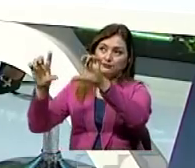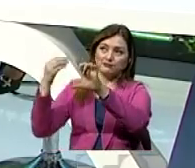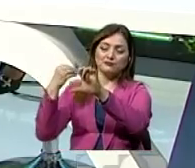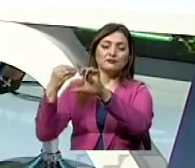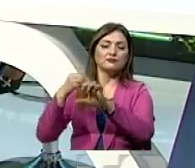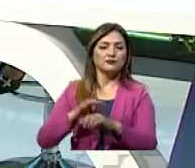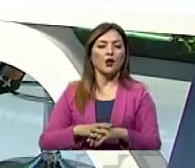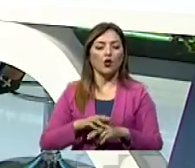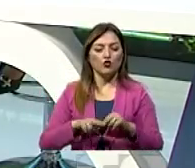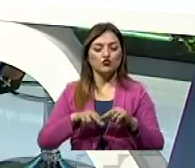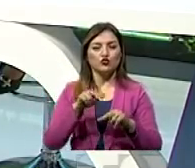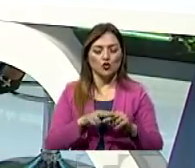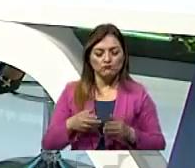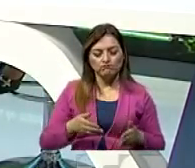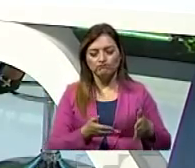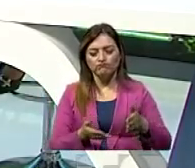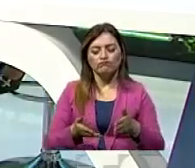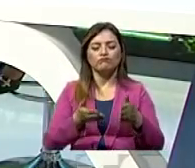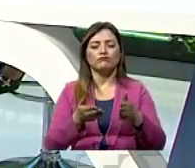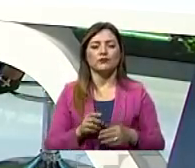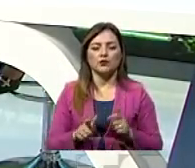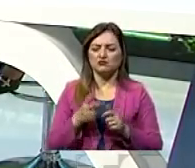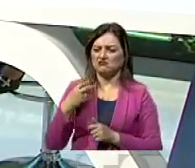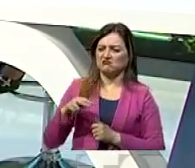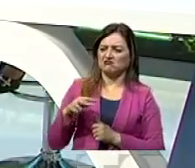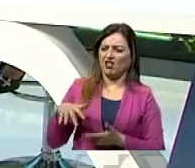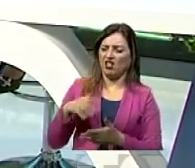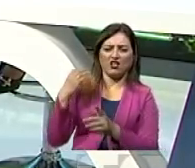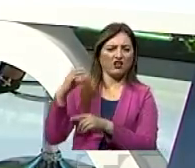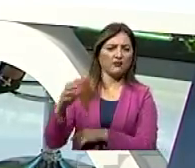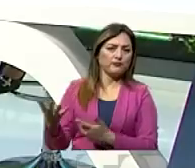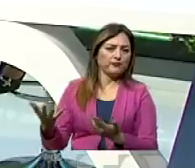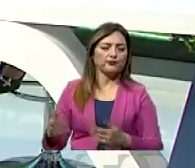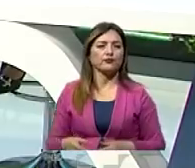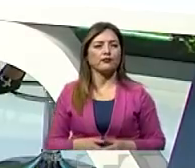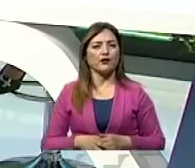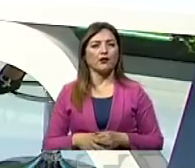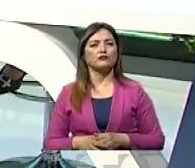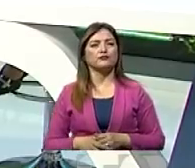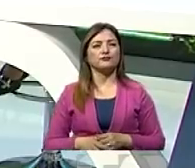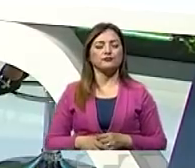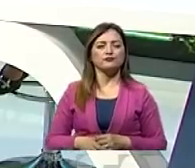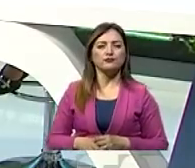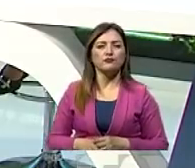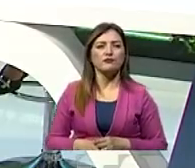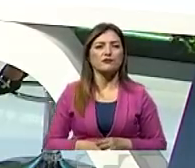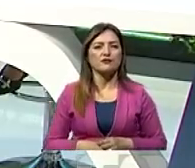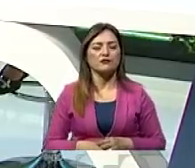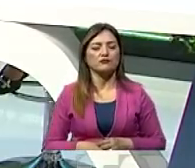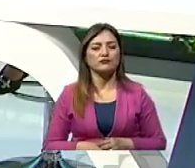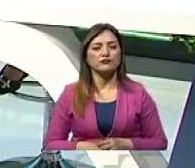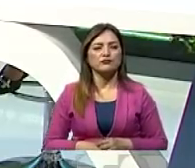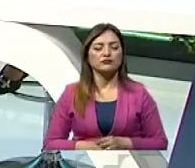también la construcción de los senderos para que no haya este cuestionamiento por parte de los vecinos. Es así, Helen, porque justamente los